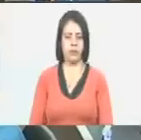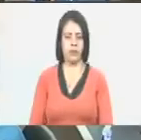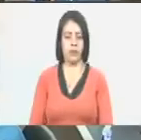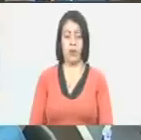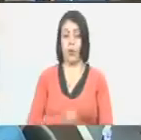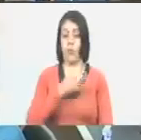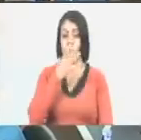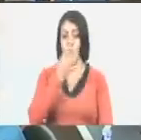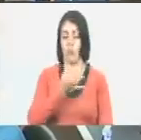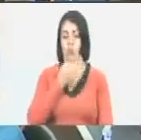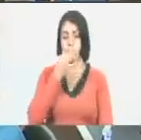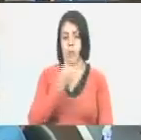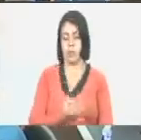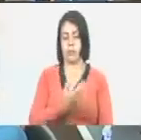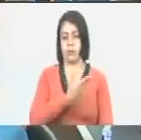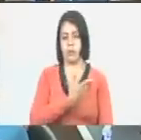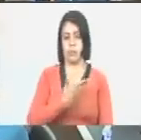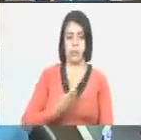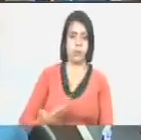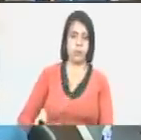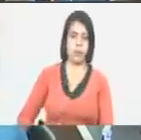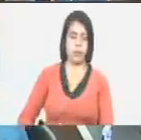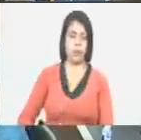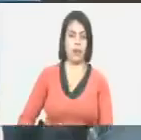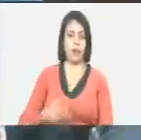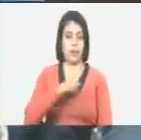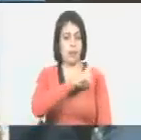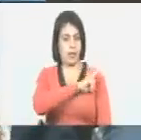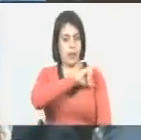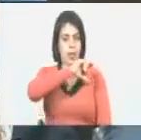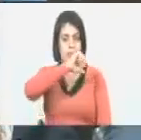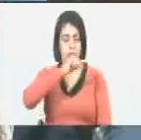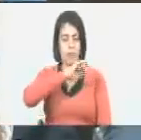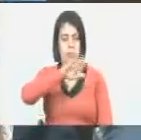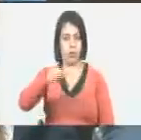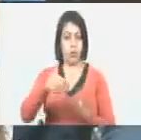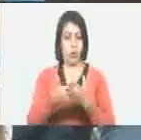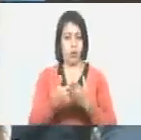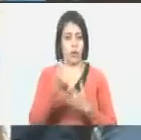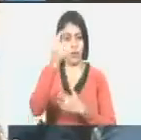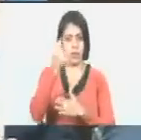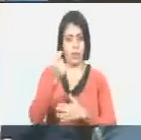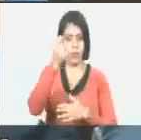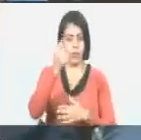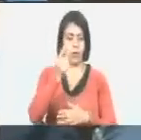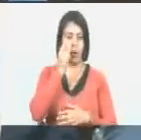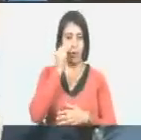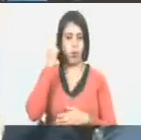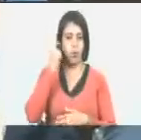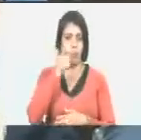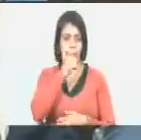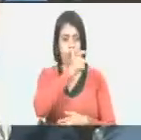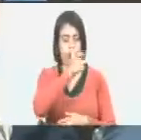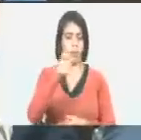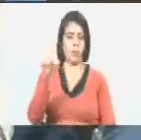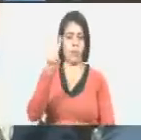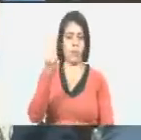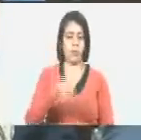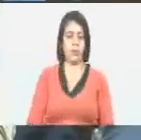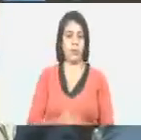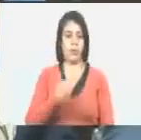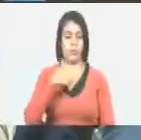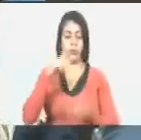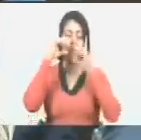Muy buenas tardes, señor presidente, junta directiva, colegas diputados y diputadas, pueblo de Venezuela.